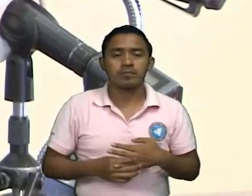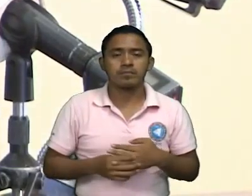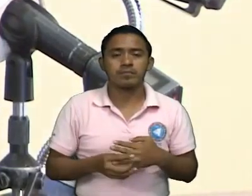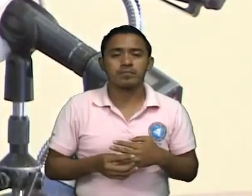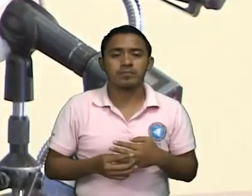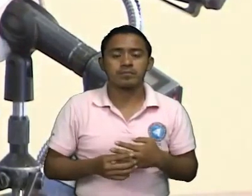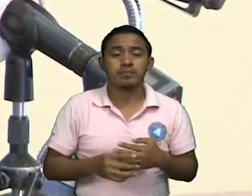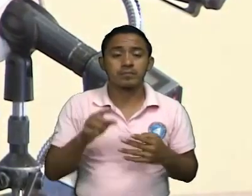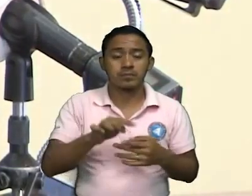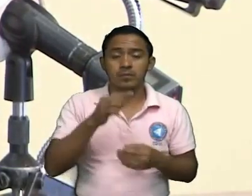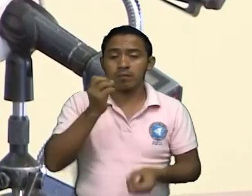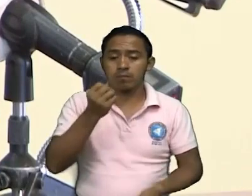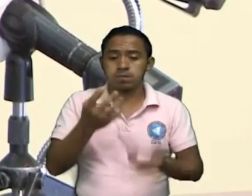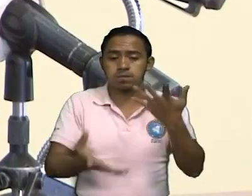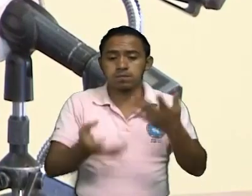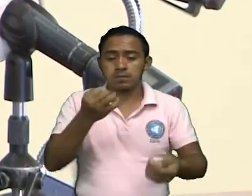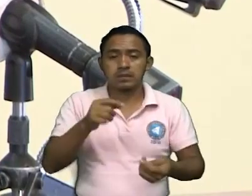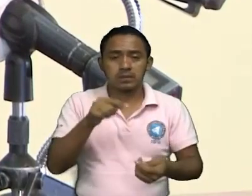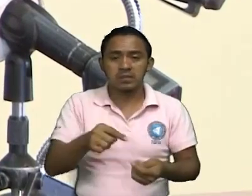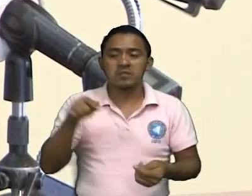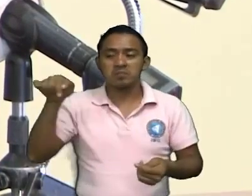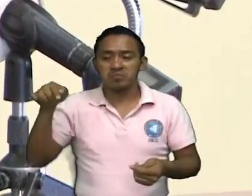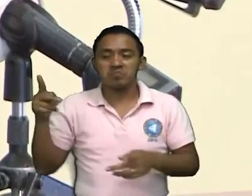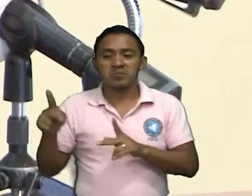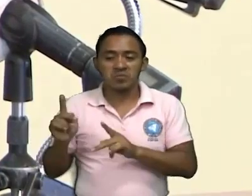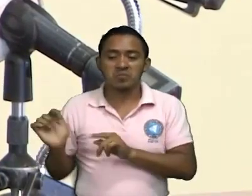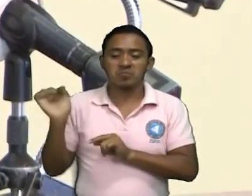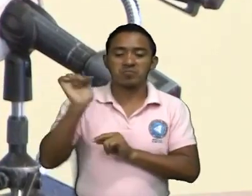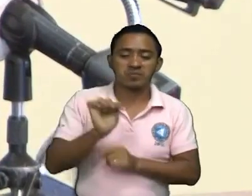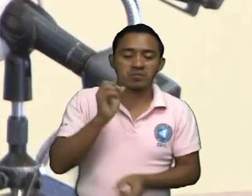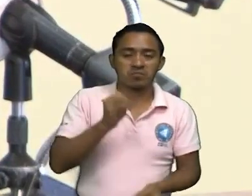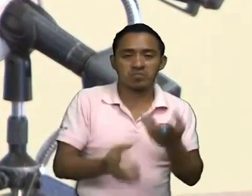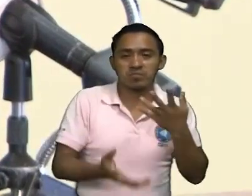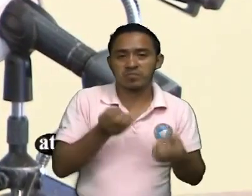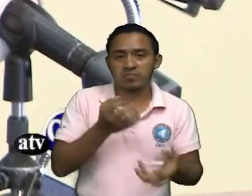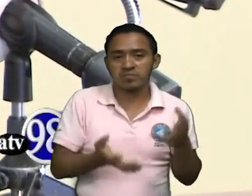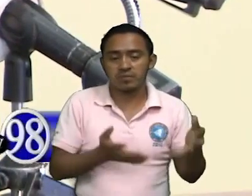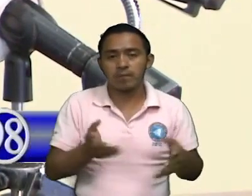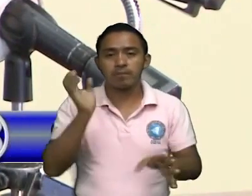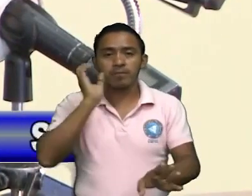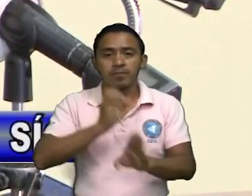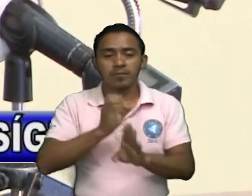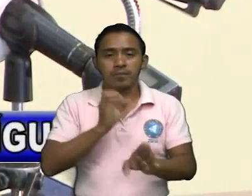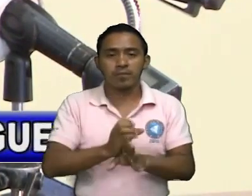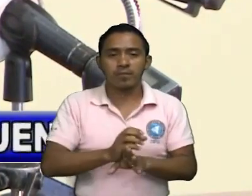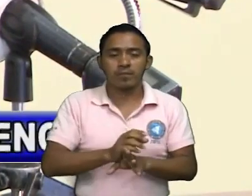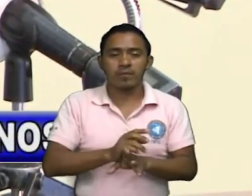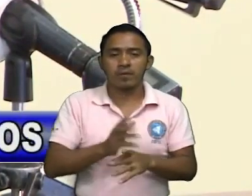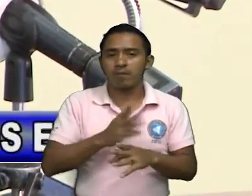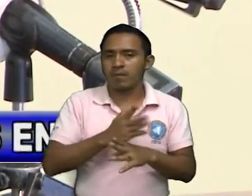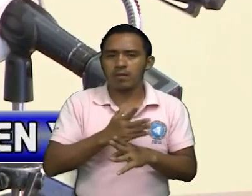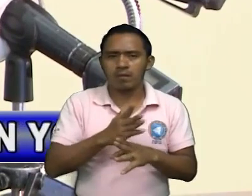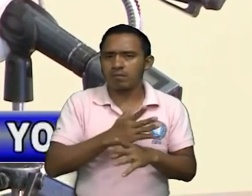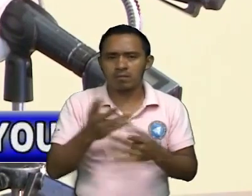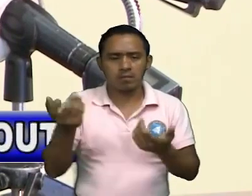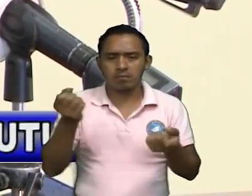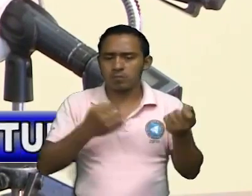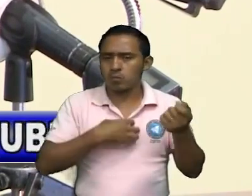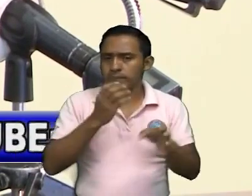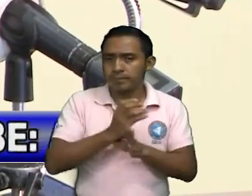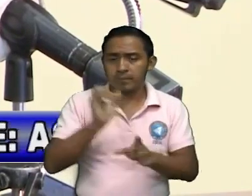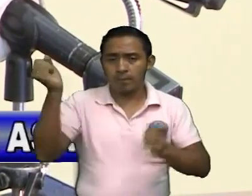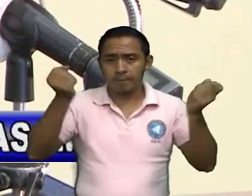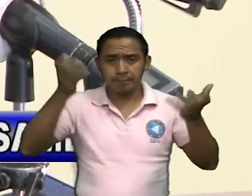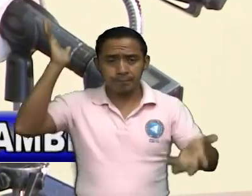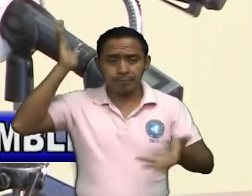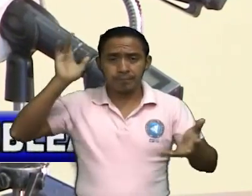señalan de que el incendio fue provocado, el incendio fue por causa ajena al ambiente, lo que